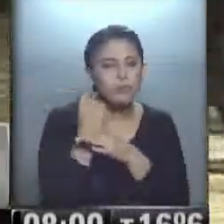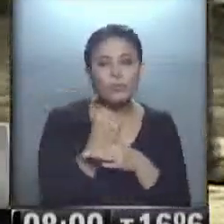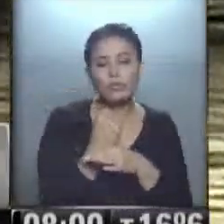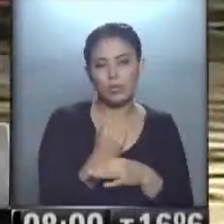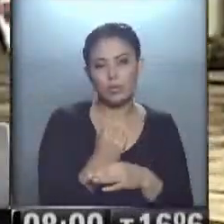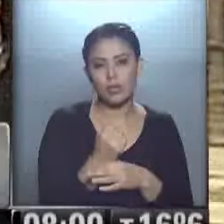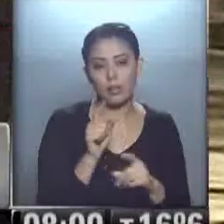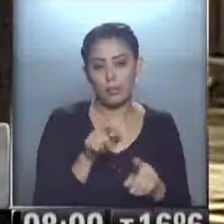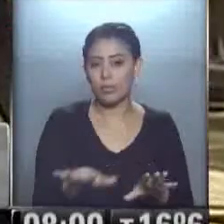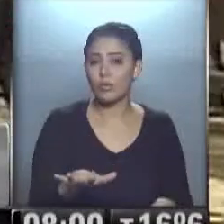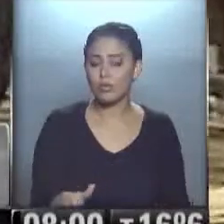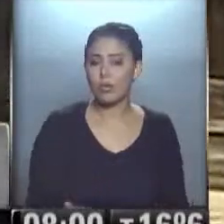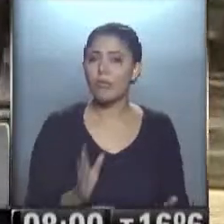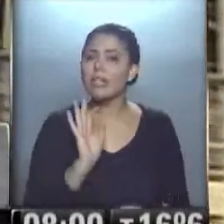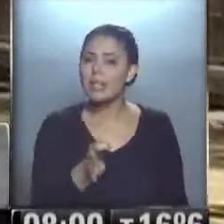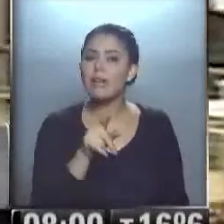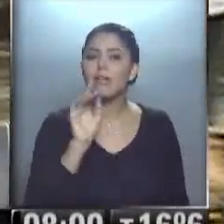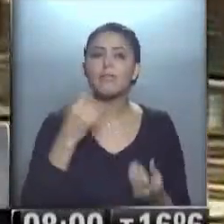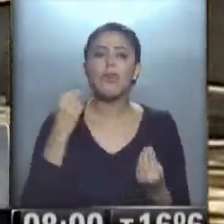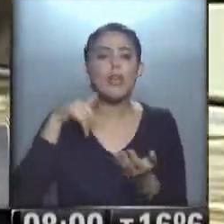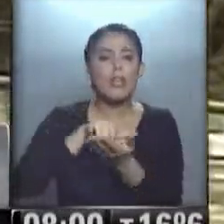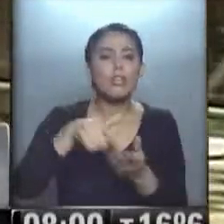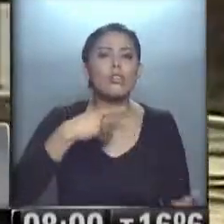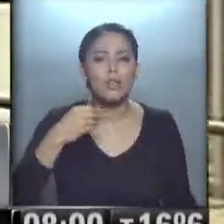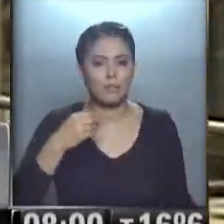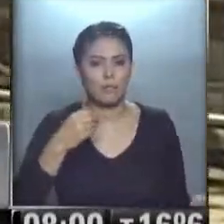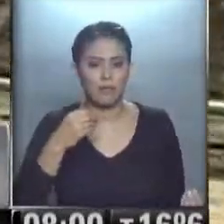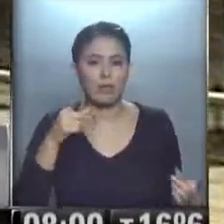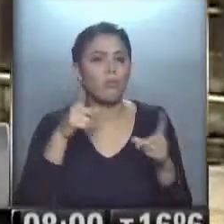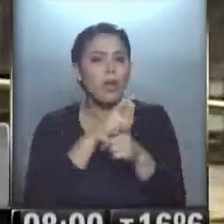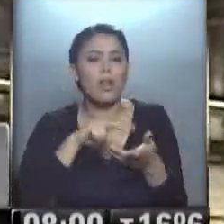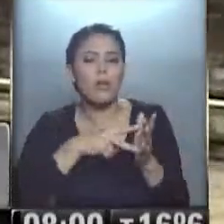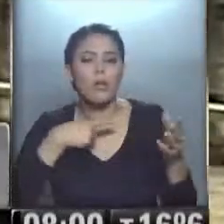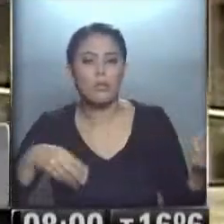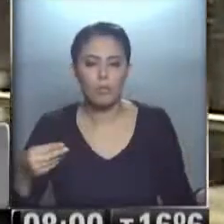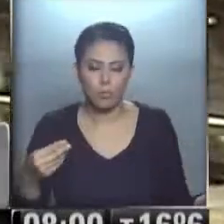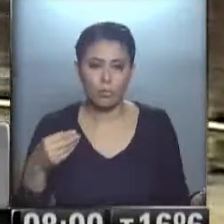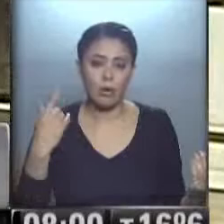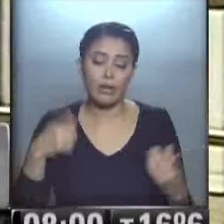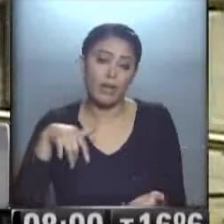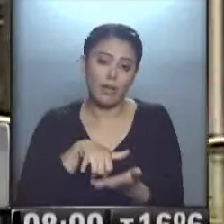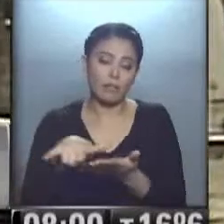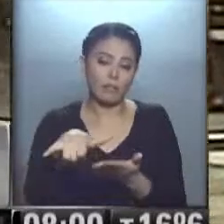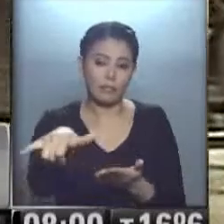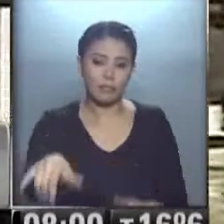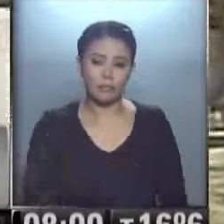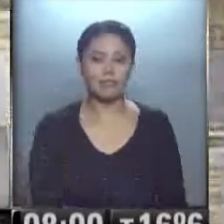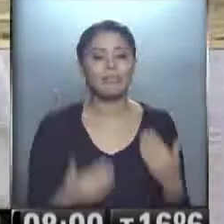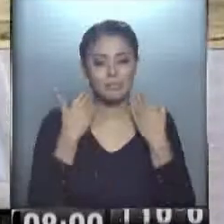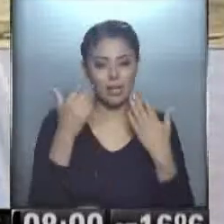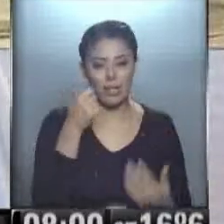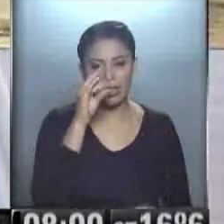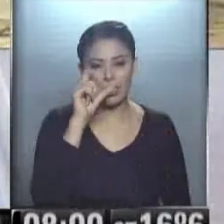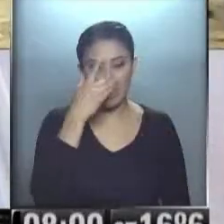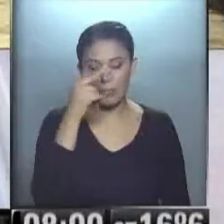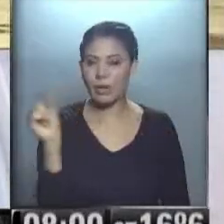en estos casos para determinar con exactitud qué fue lo que provocó este despiste de este vuelo gracias a nivel un